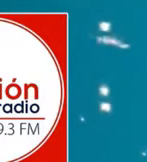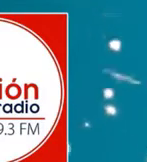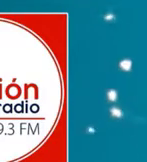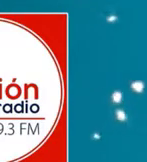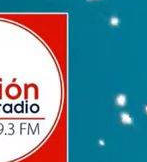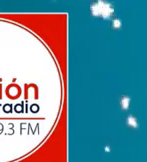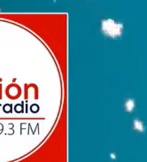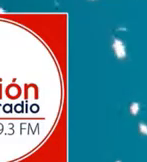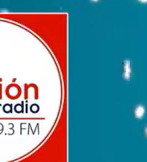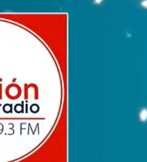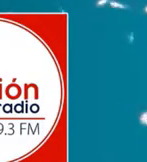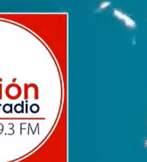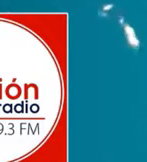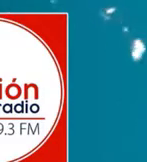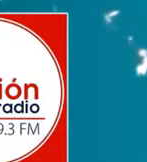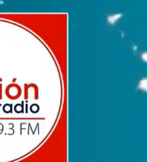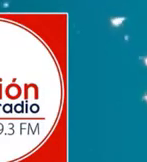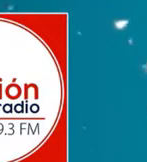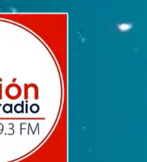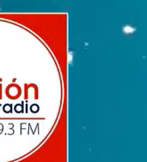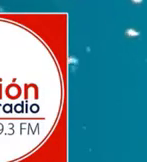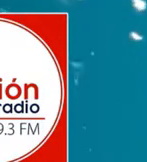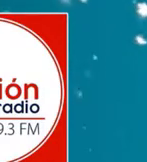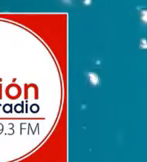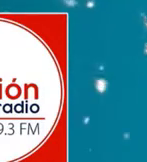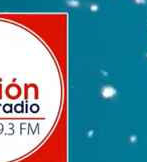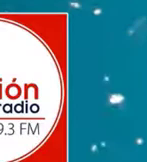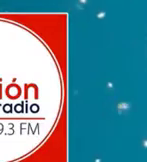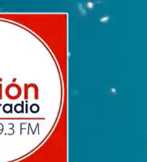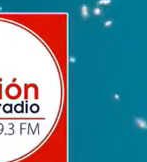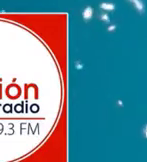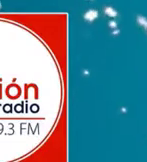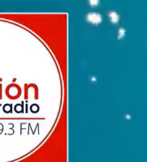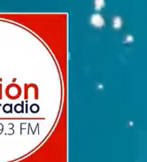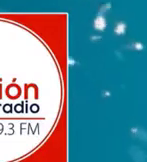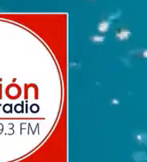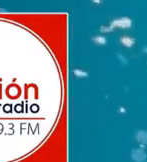Sigue con nosotros en elsavalles.com radio.